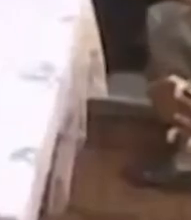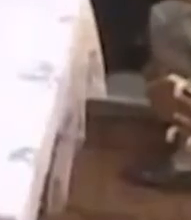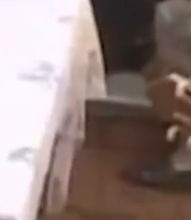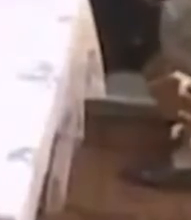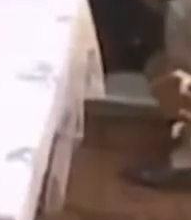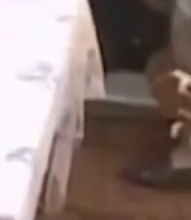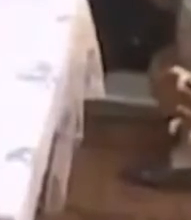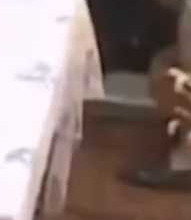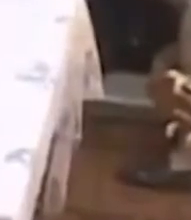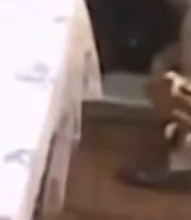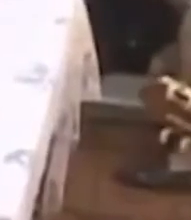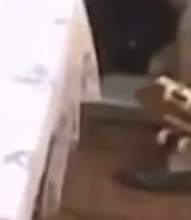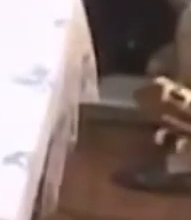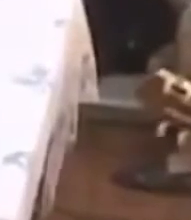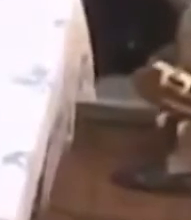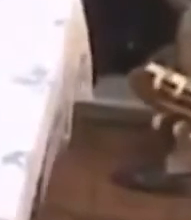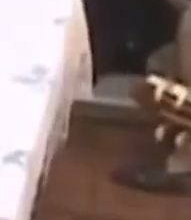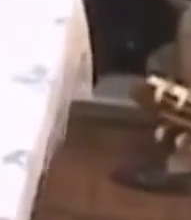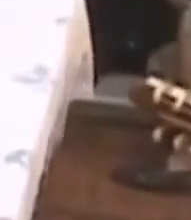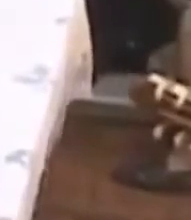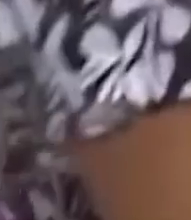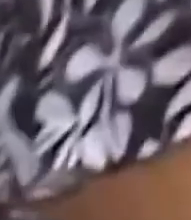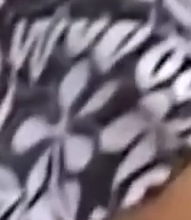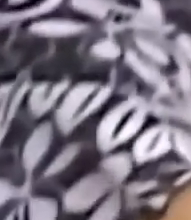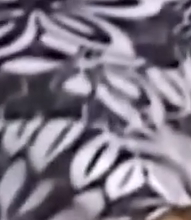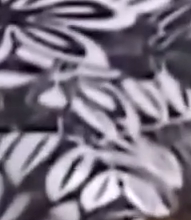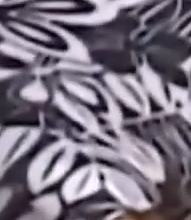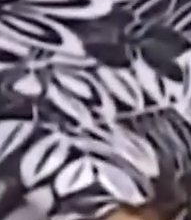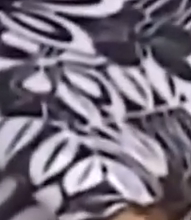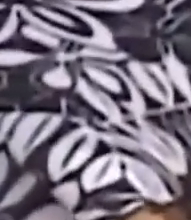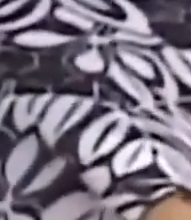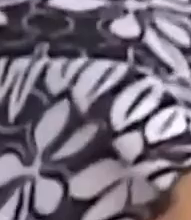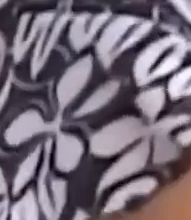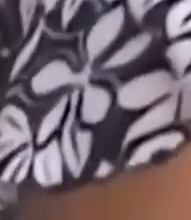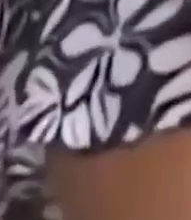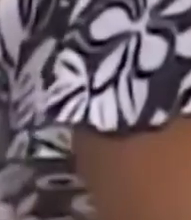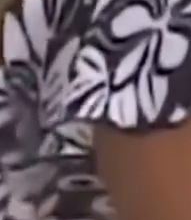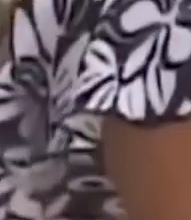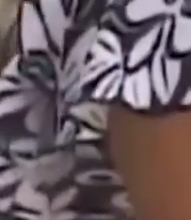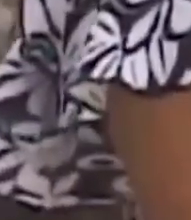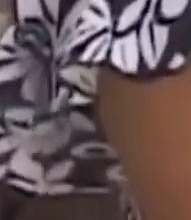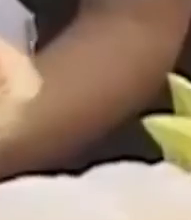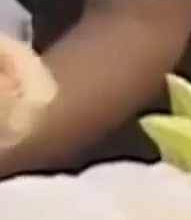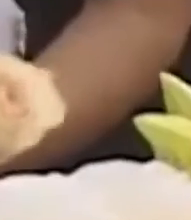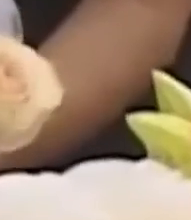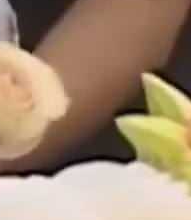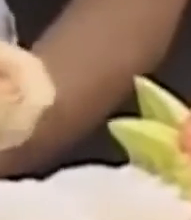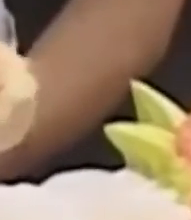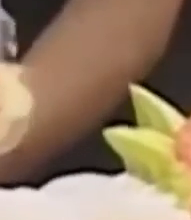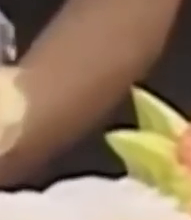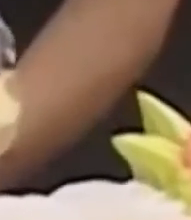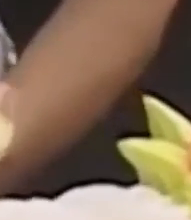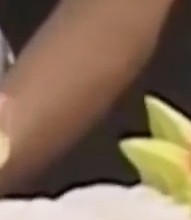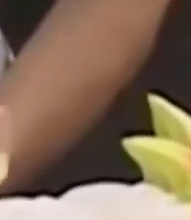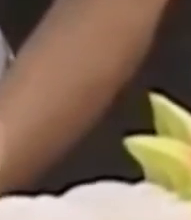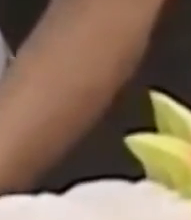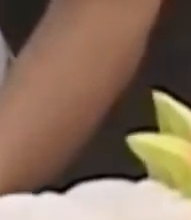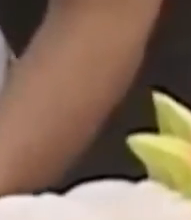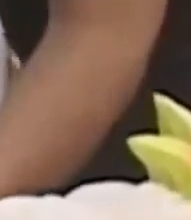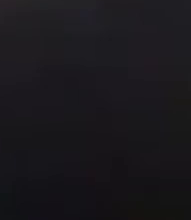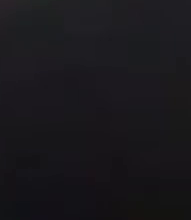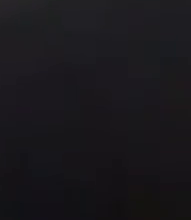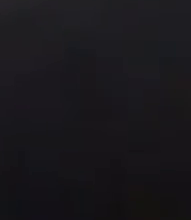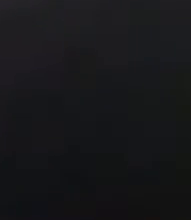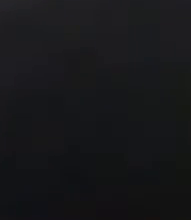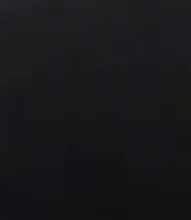tu arena, ni tu mar, ni tu incansable caminar. Vete de nuevo hasta el arroyo donde está tu